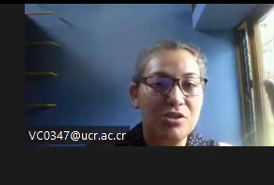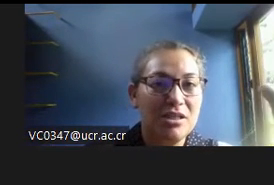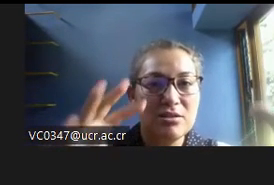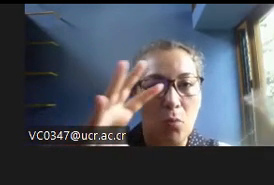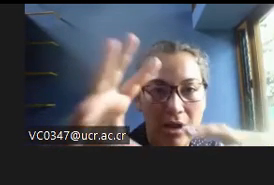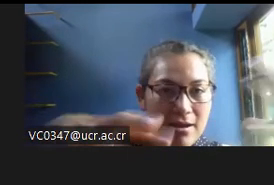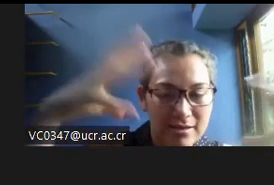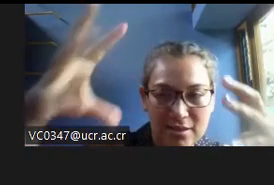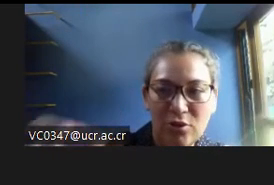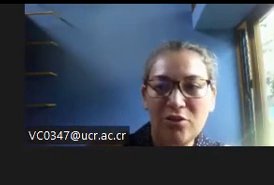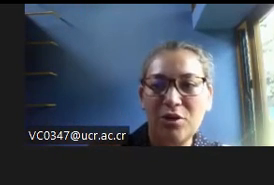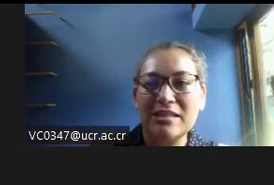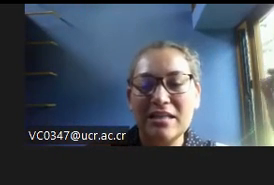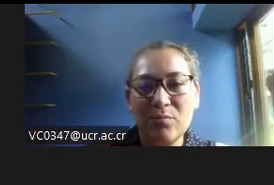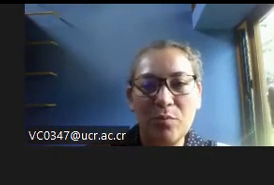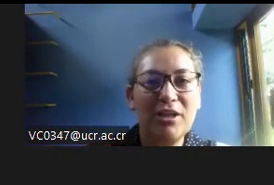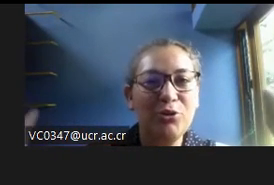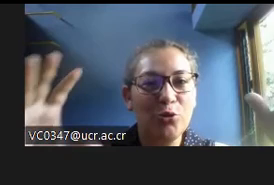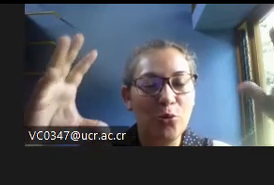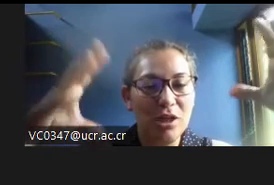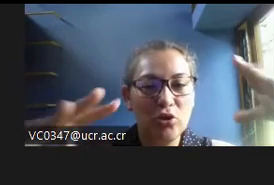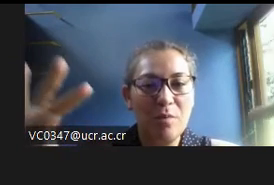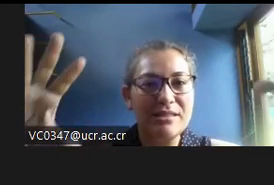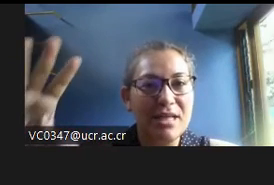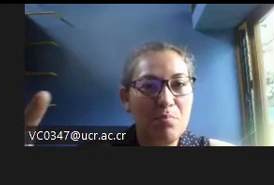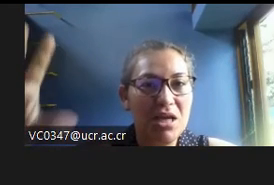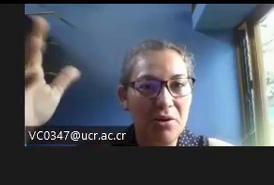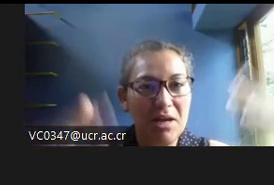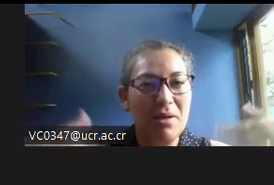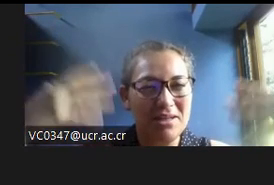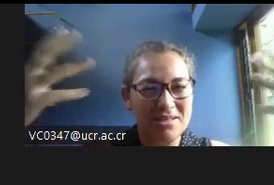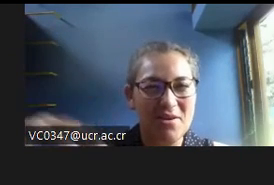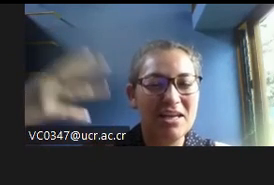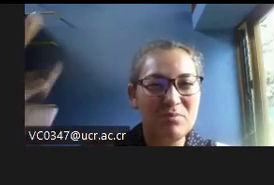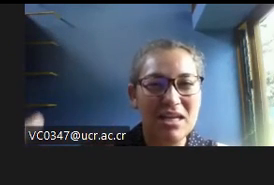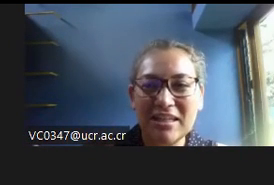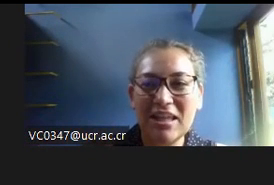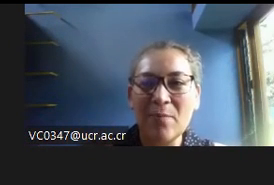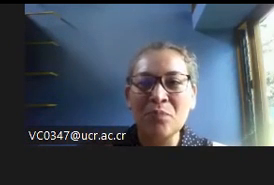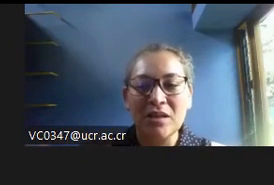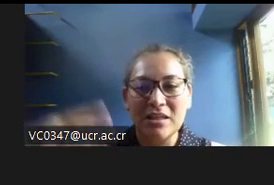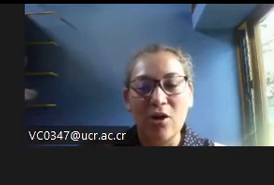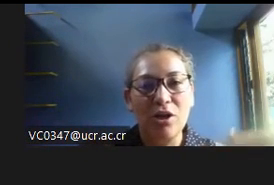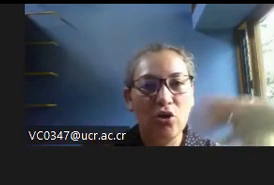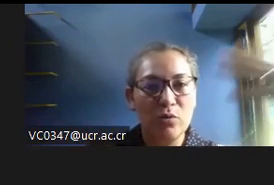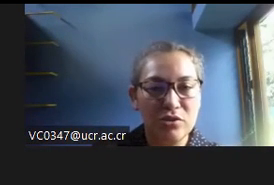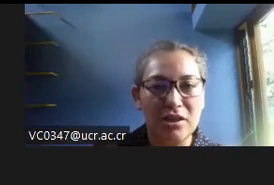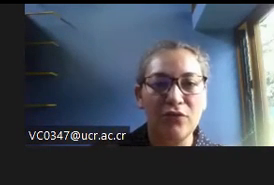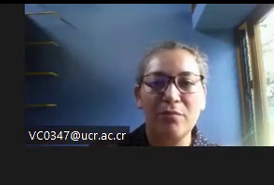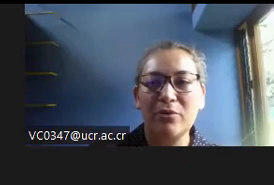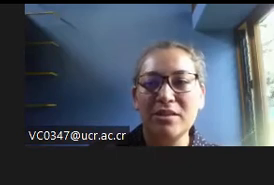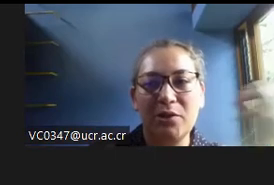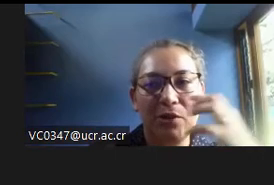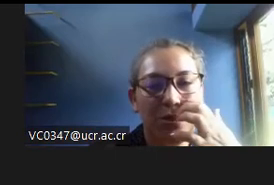Y entonces, como ahí, haciendo la añoranza de ese momento, con una toma en sepia, ¿verdad? Para que se vea que es viejita. Y ahora, cómo eso